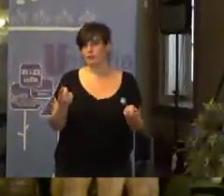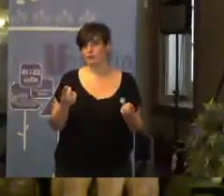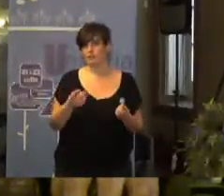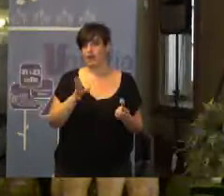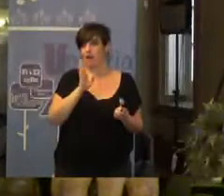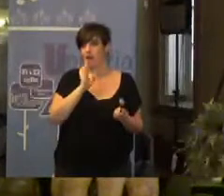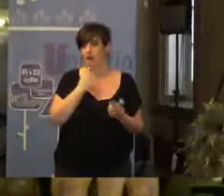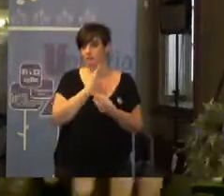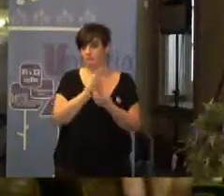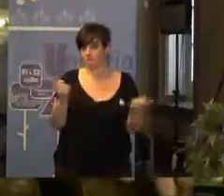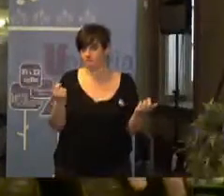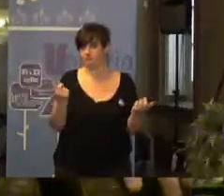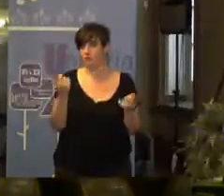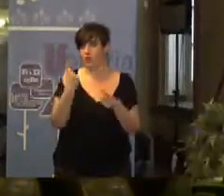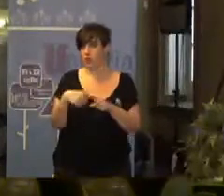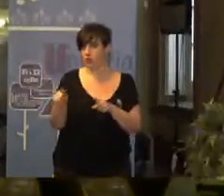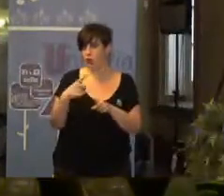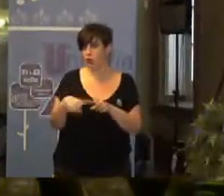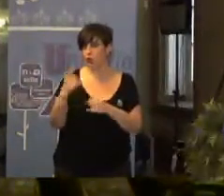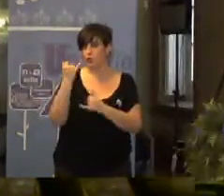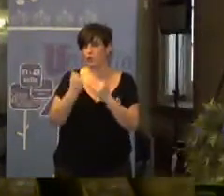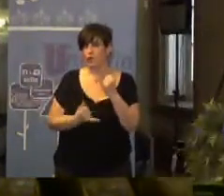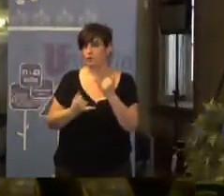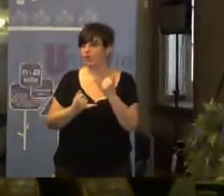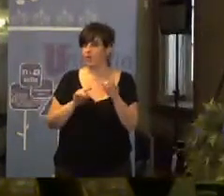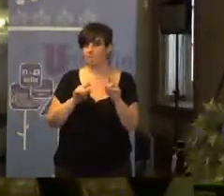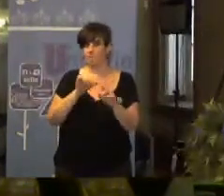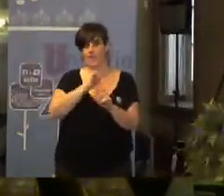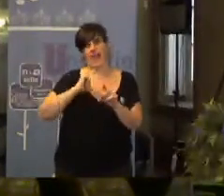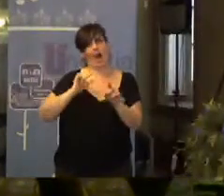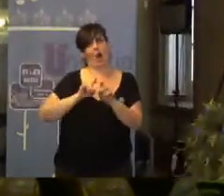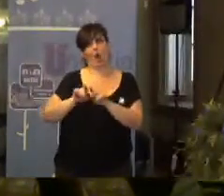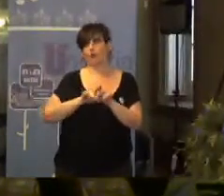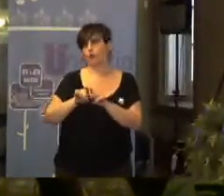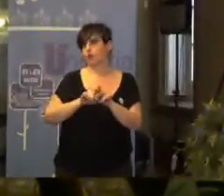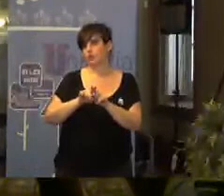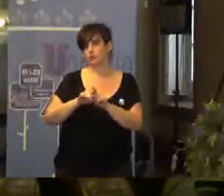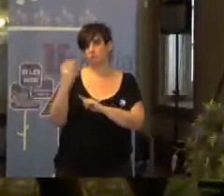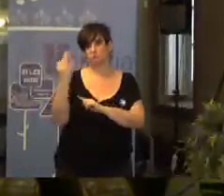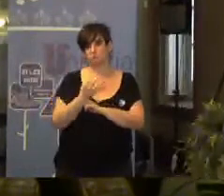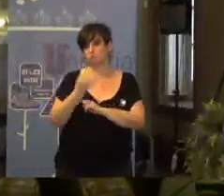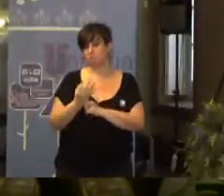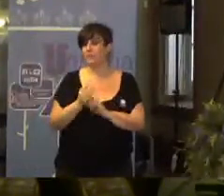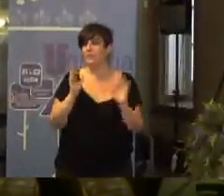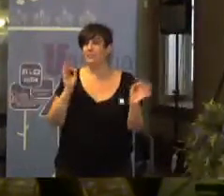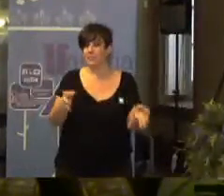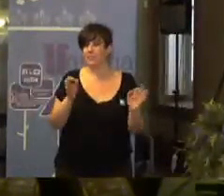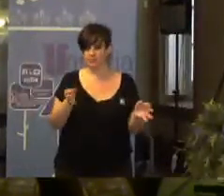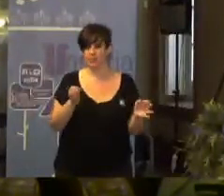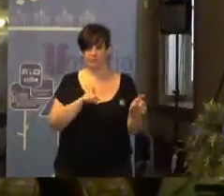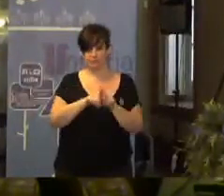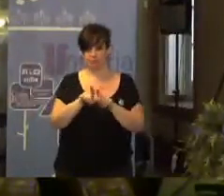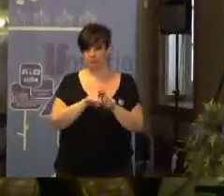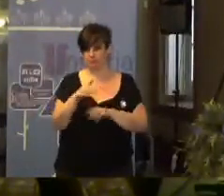o do bipartito, que nos deben levar a facer autocrítica seria, porque claro que sí, que temos moito que criticar o PP, pero se